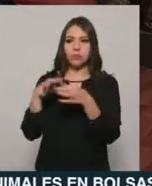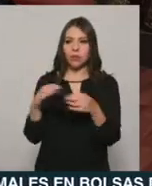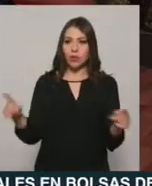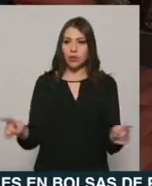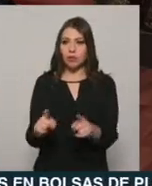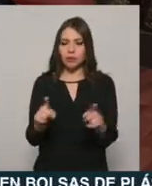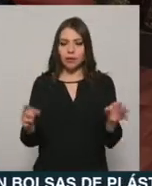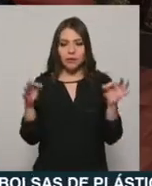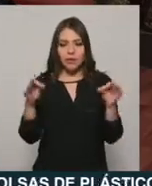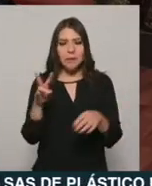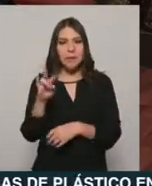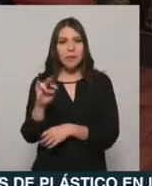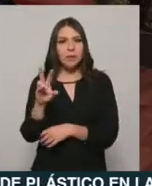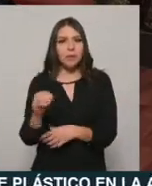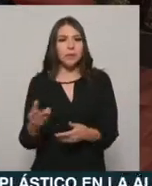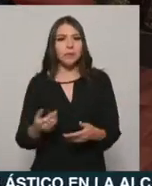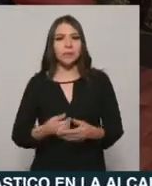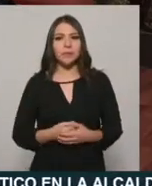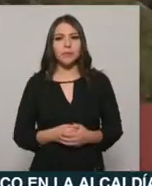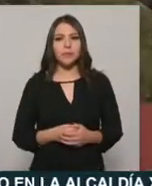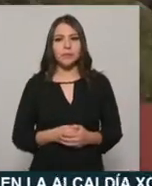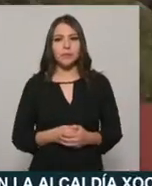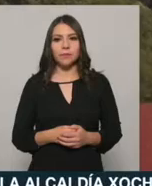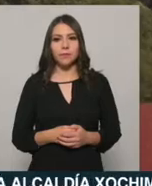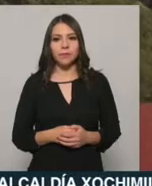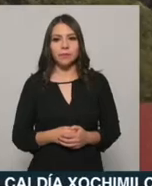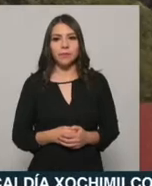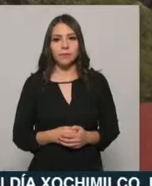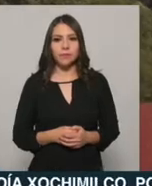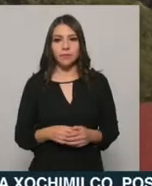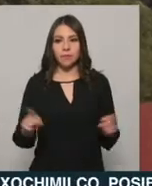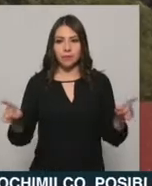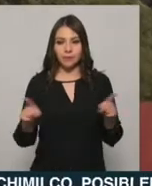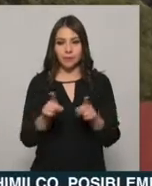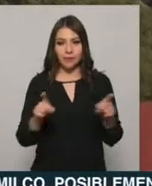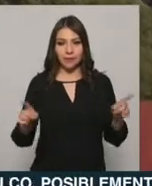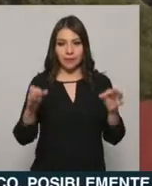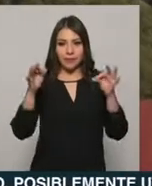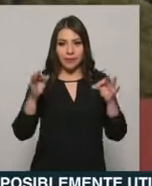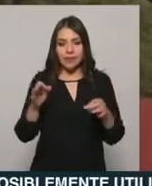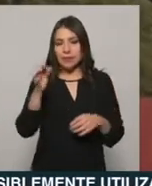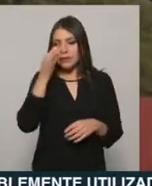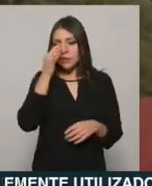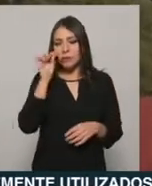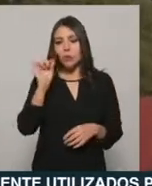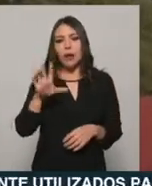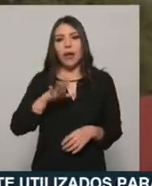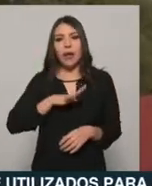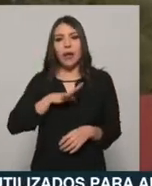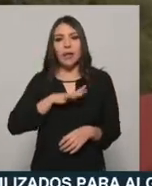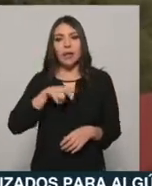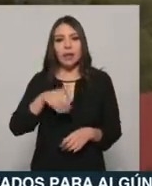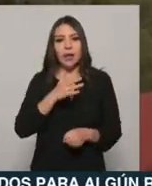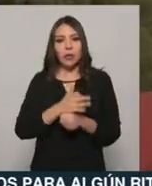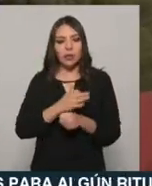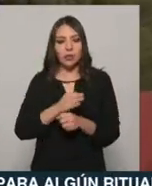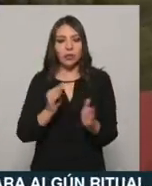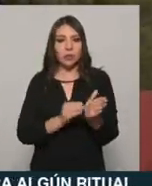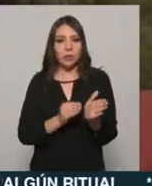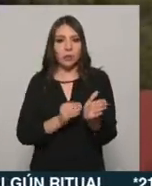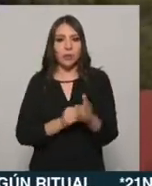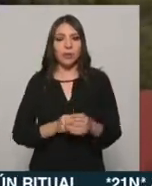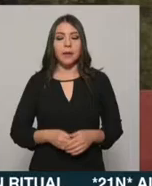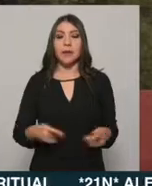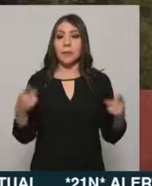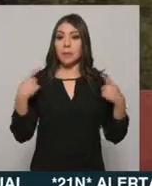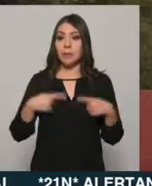música en vivo. Claro, comentaba, pues la orquesta típica es una de las pocas orquestas típicas que están en funciones. La